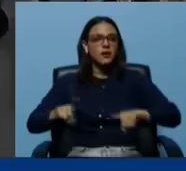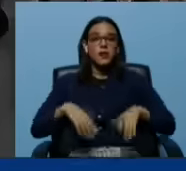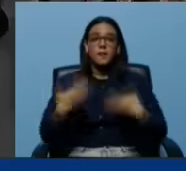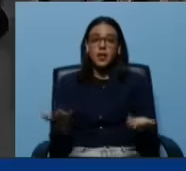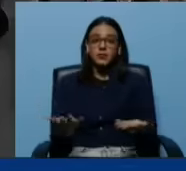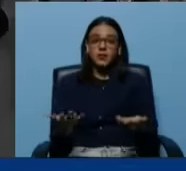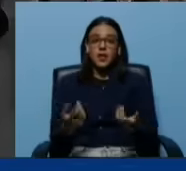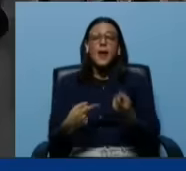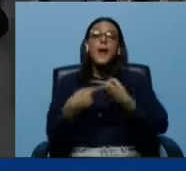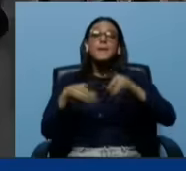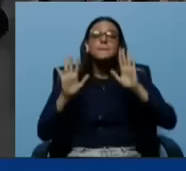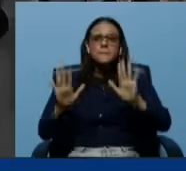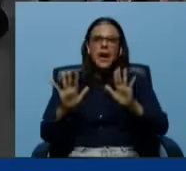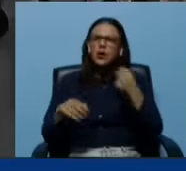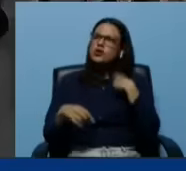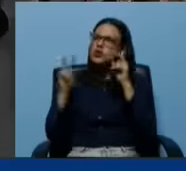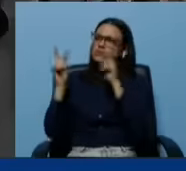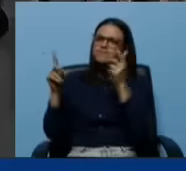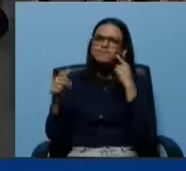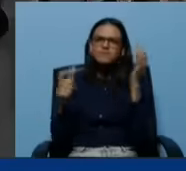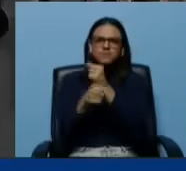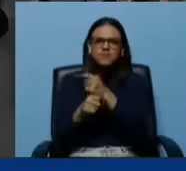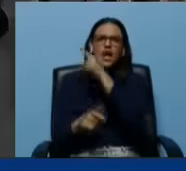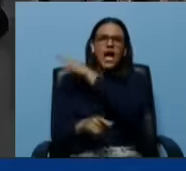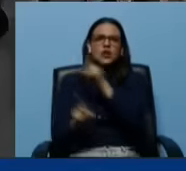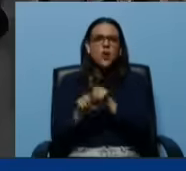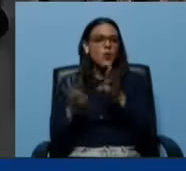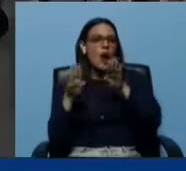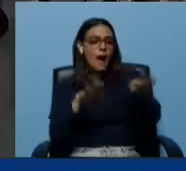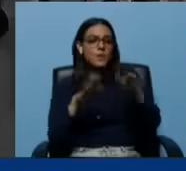pero no a favor del pueblo,